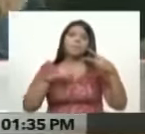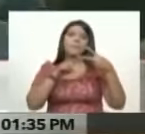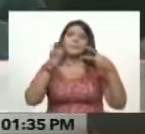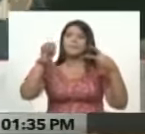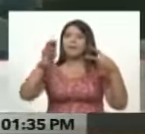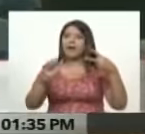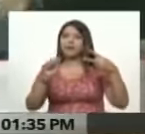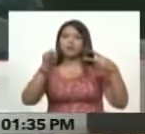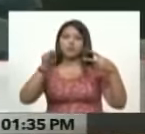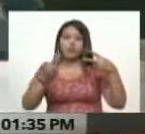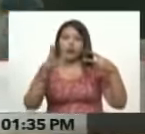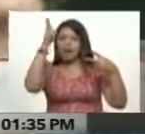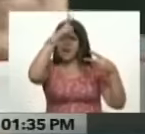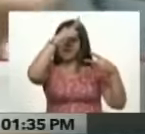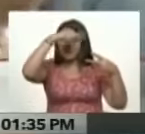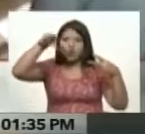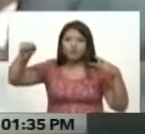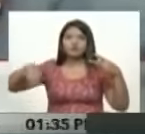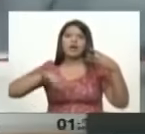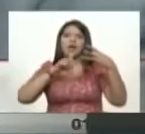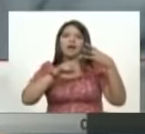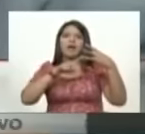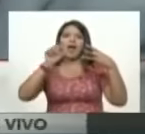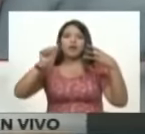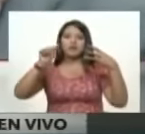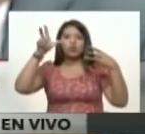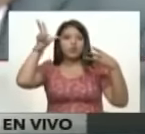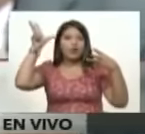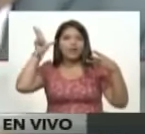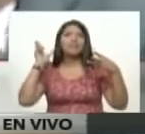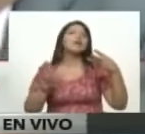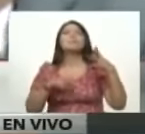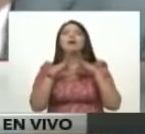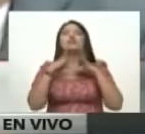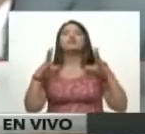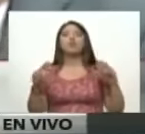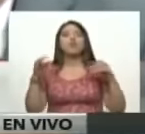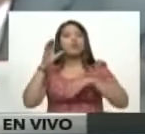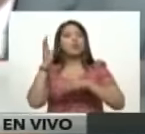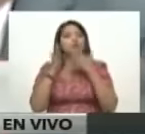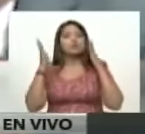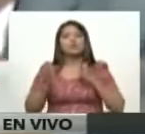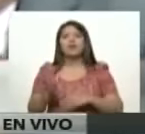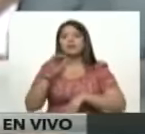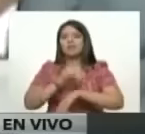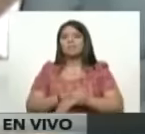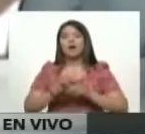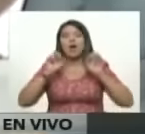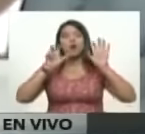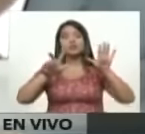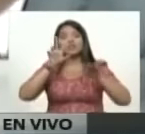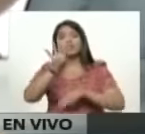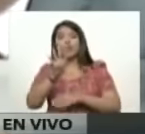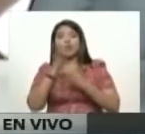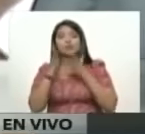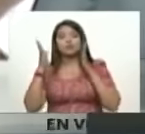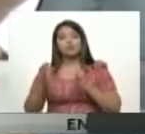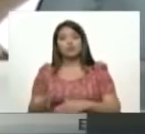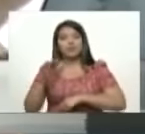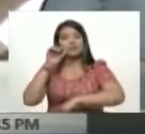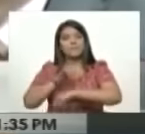Rosales, de Antonio Ledezma, de todos los estudiantes presos, más de 84